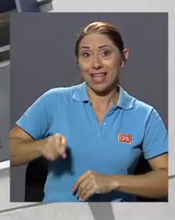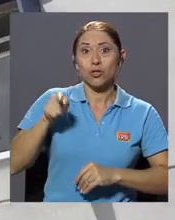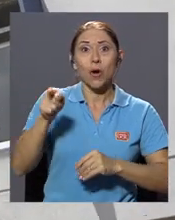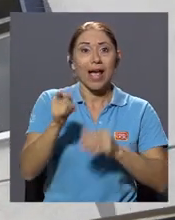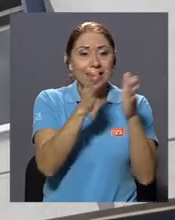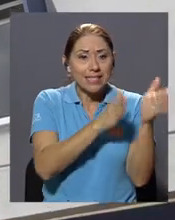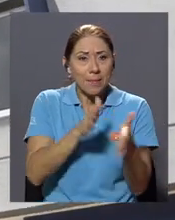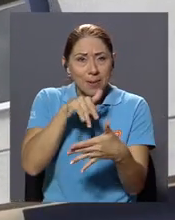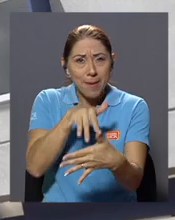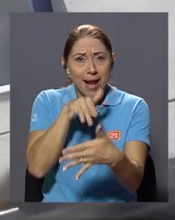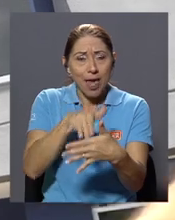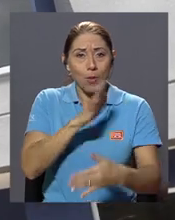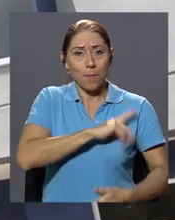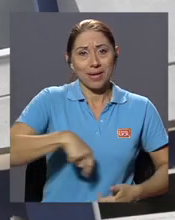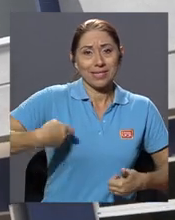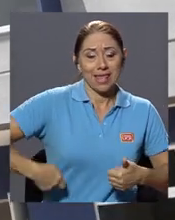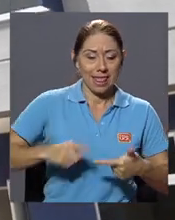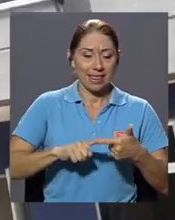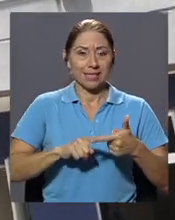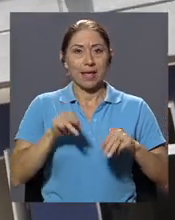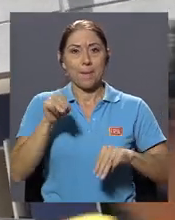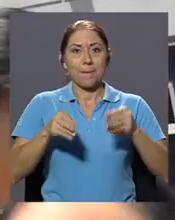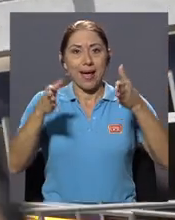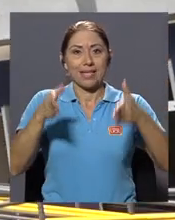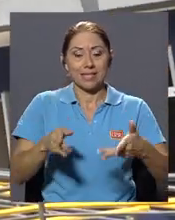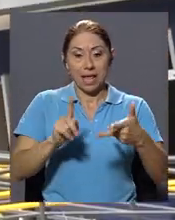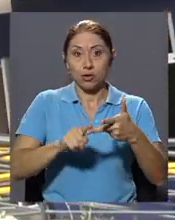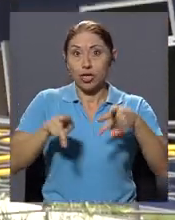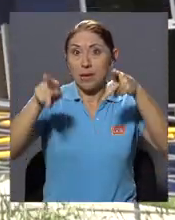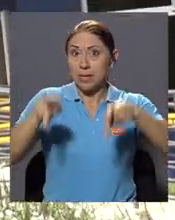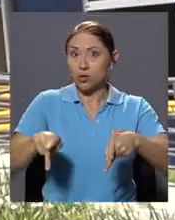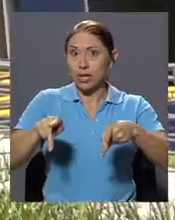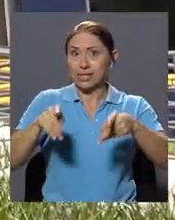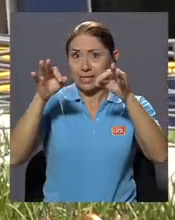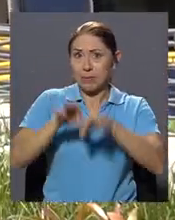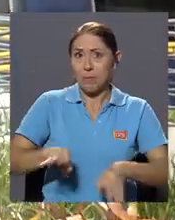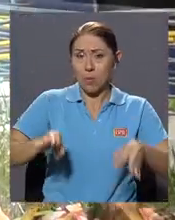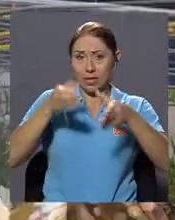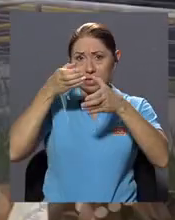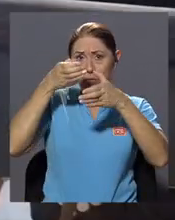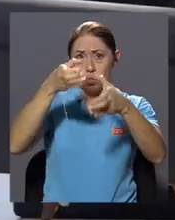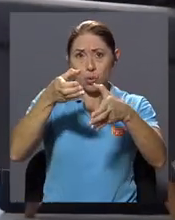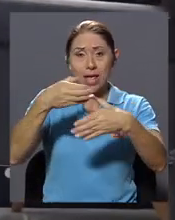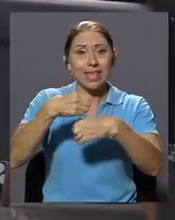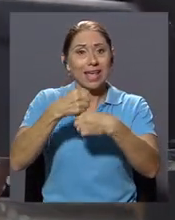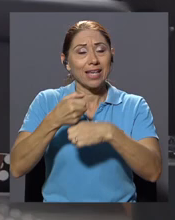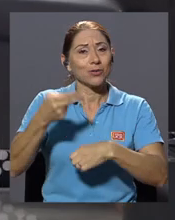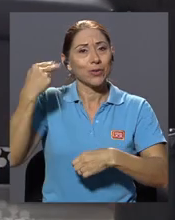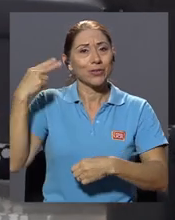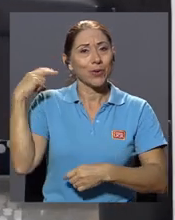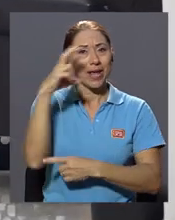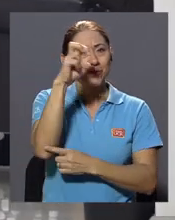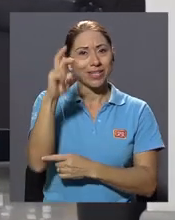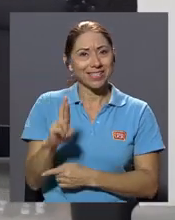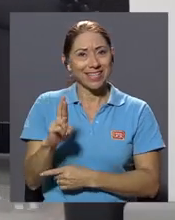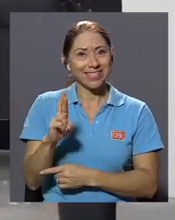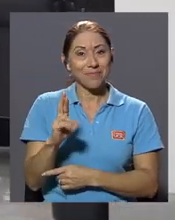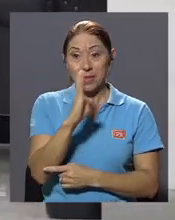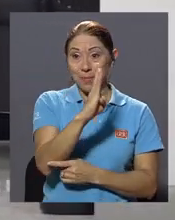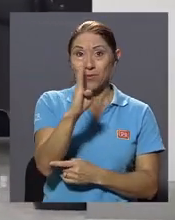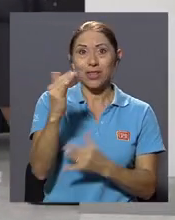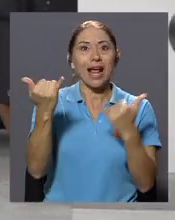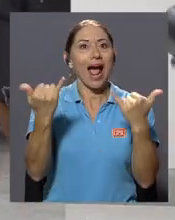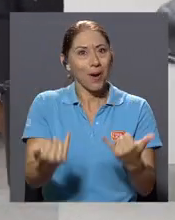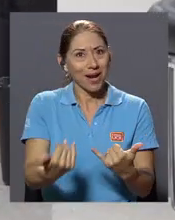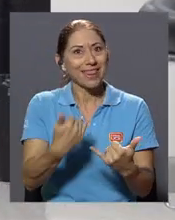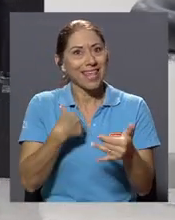formado presidentes de la República, magistrados y otras figuras notables que han marcado la historia costarricense. La biblioteca ahora tiene las